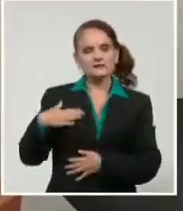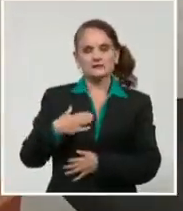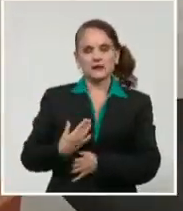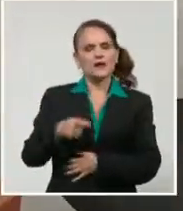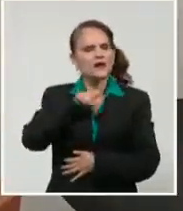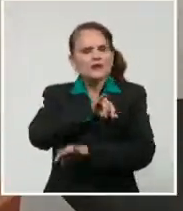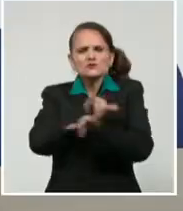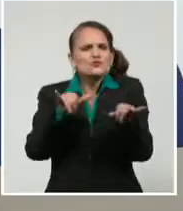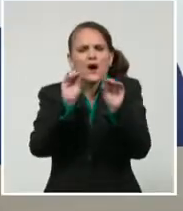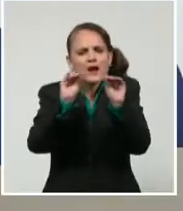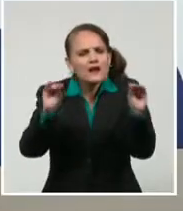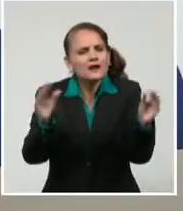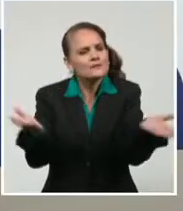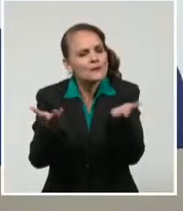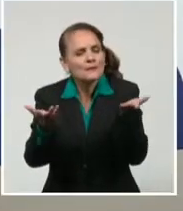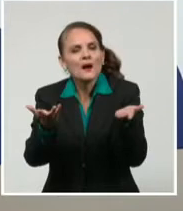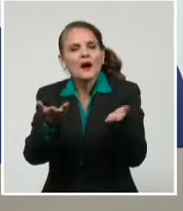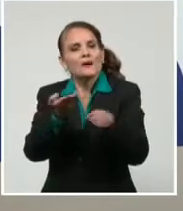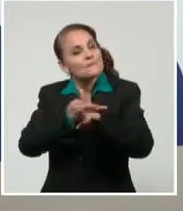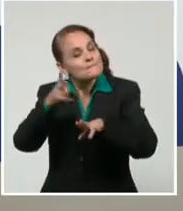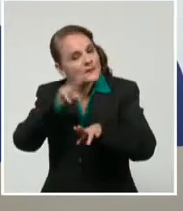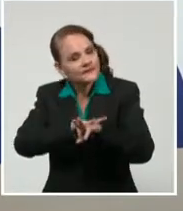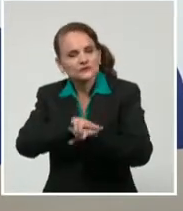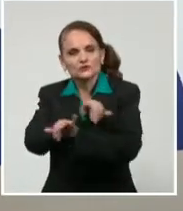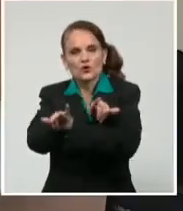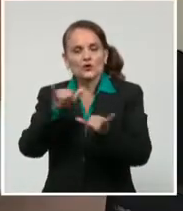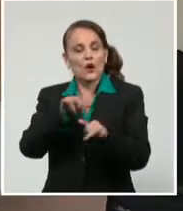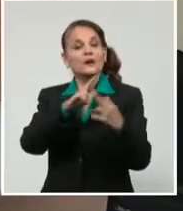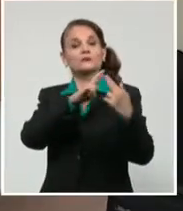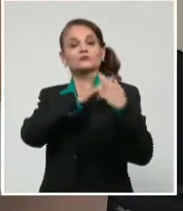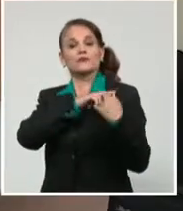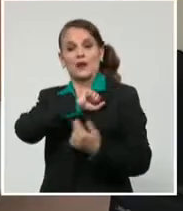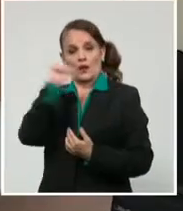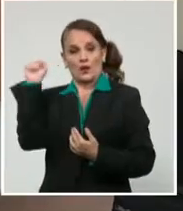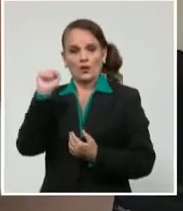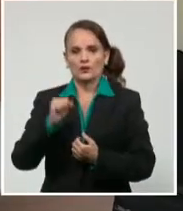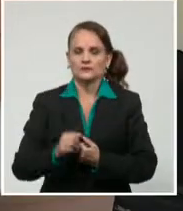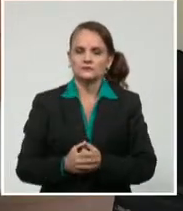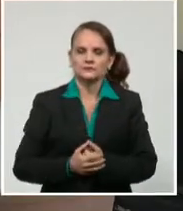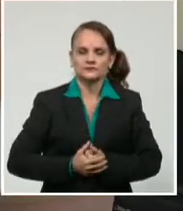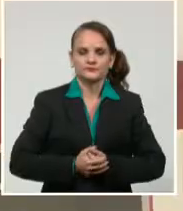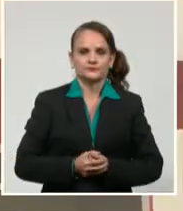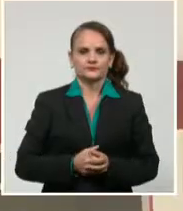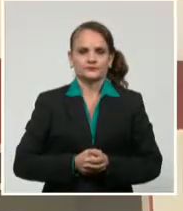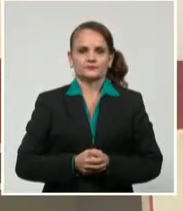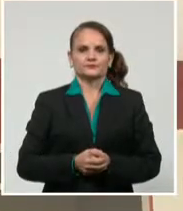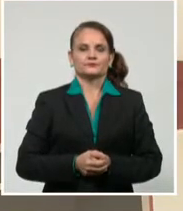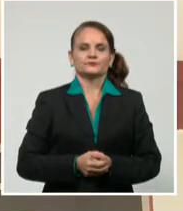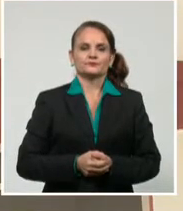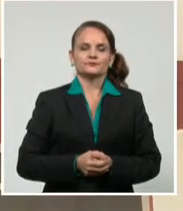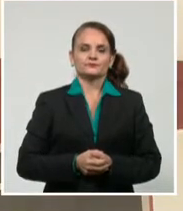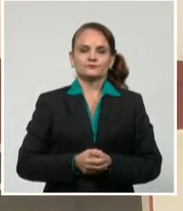la autorresponsabilidad que salva. Niurka Damaris, Sistema Informativo de la Televisión Cubana.